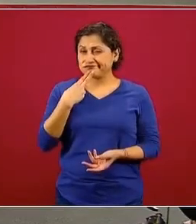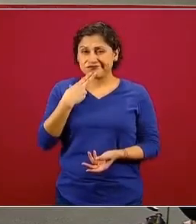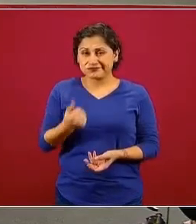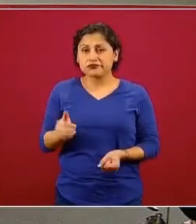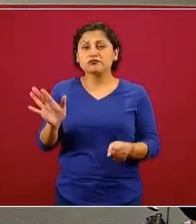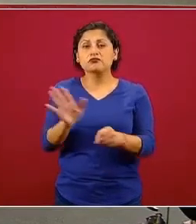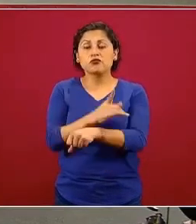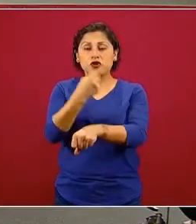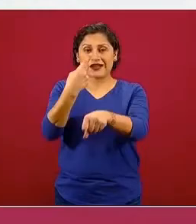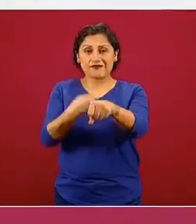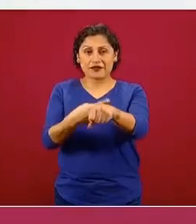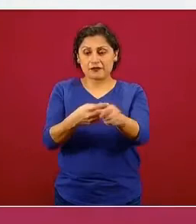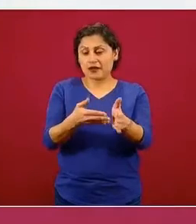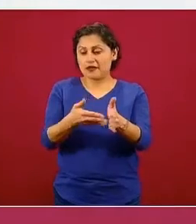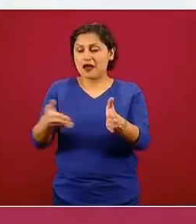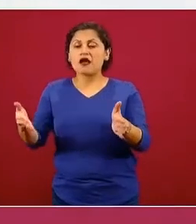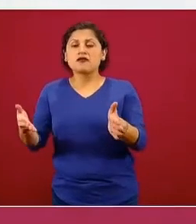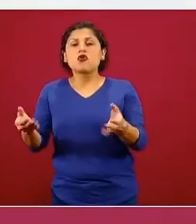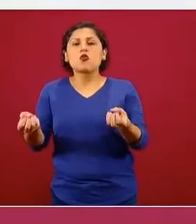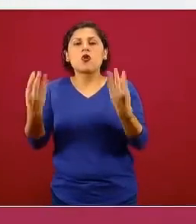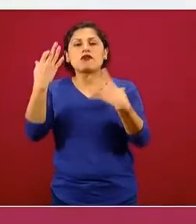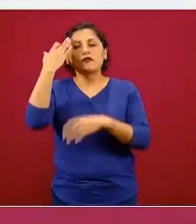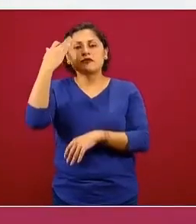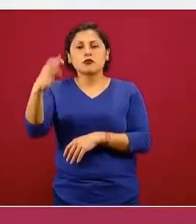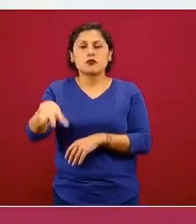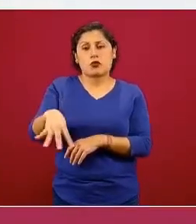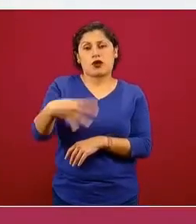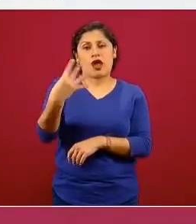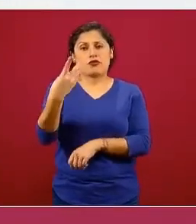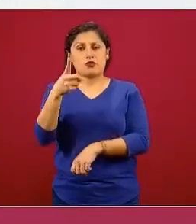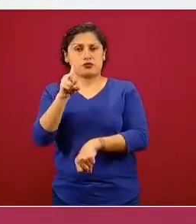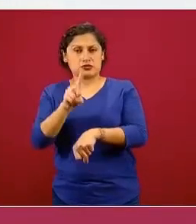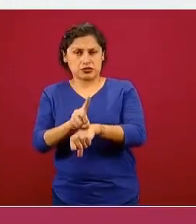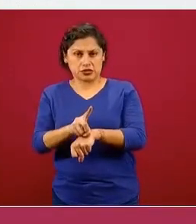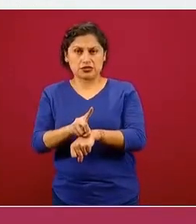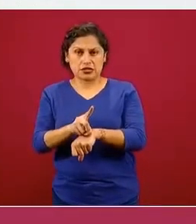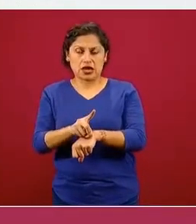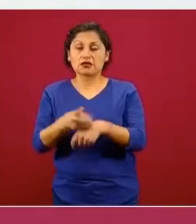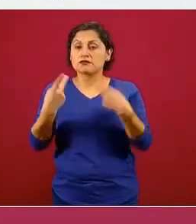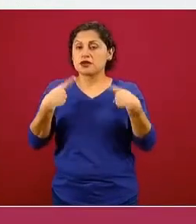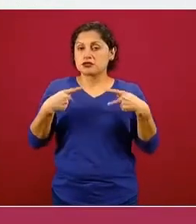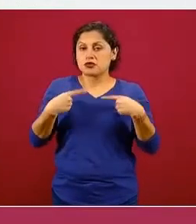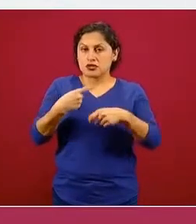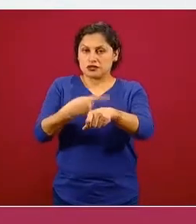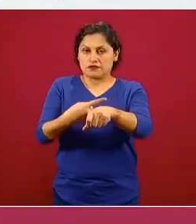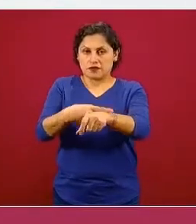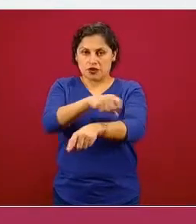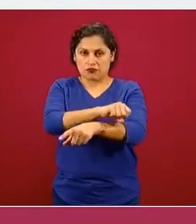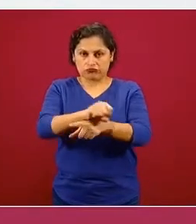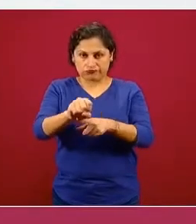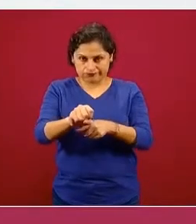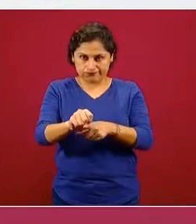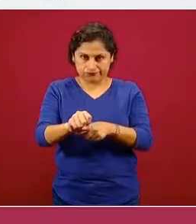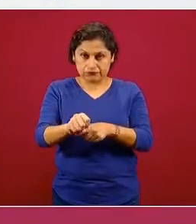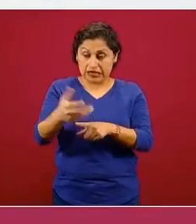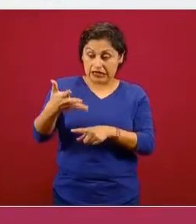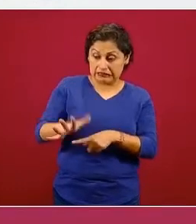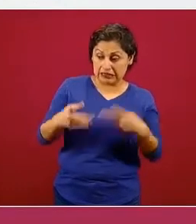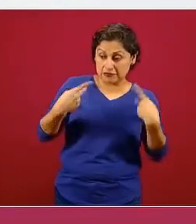duración. En promedio 14 días para las personas que tienen enfermedad leve, que son 8 de cada